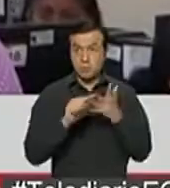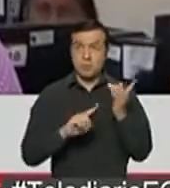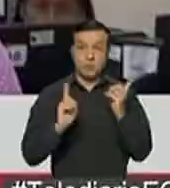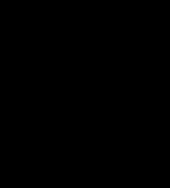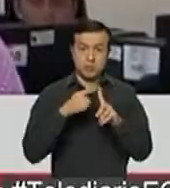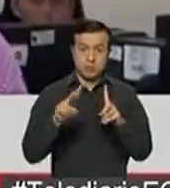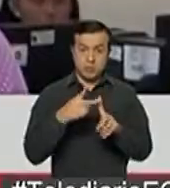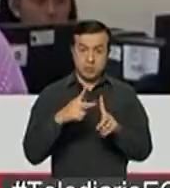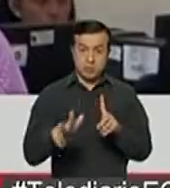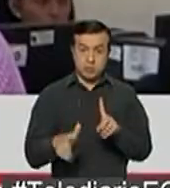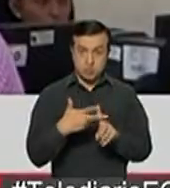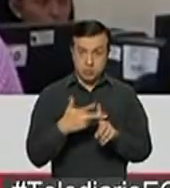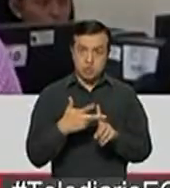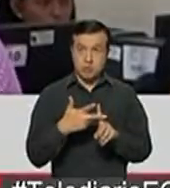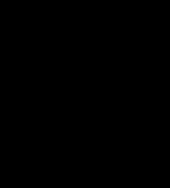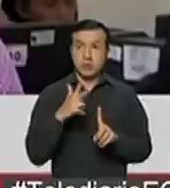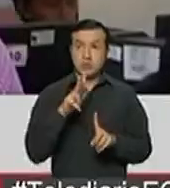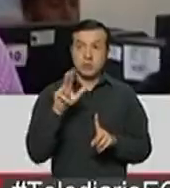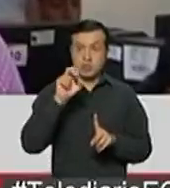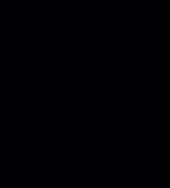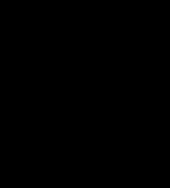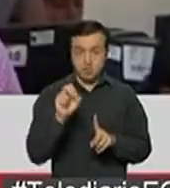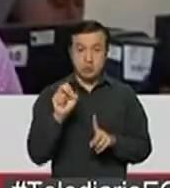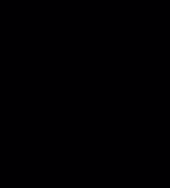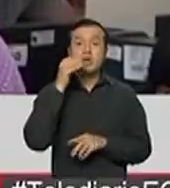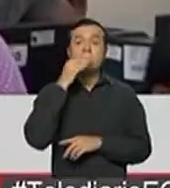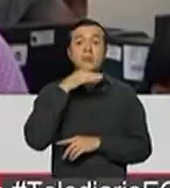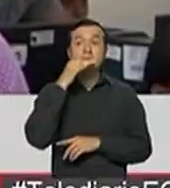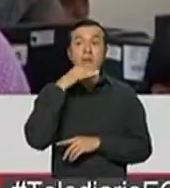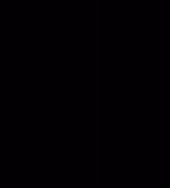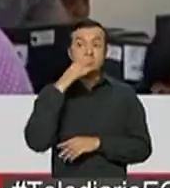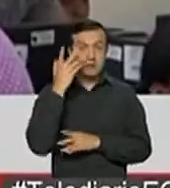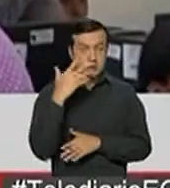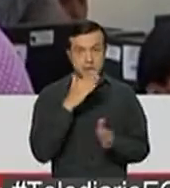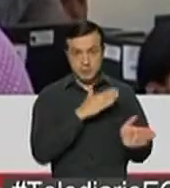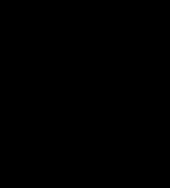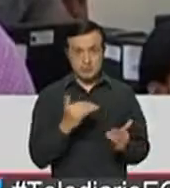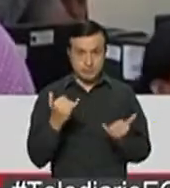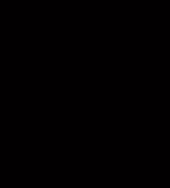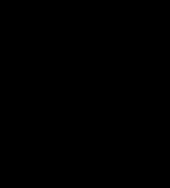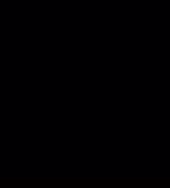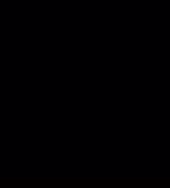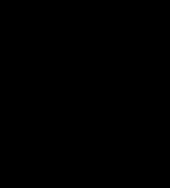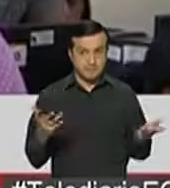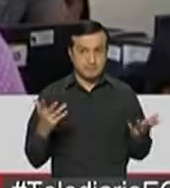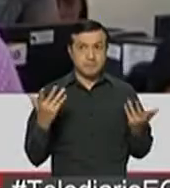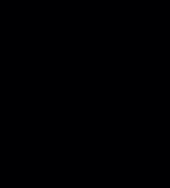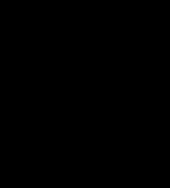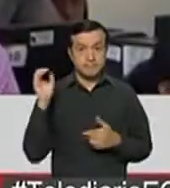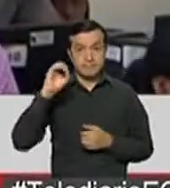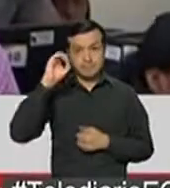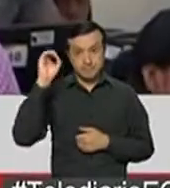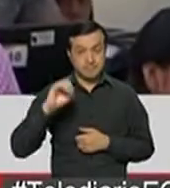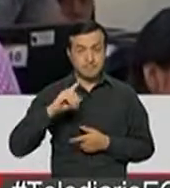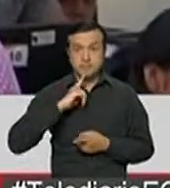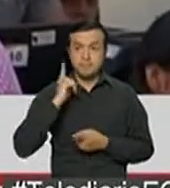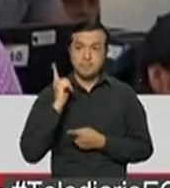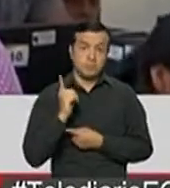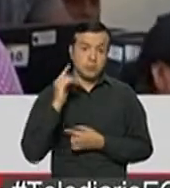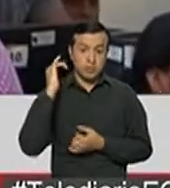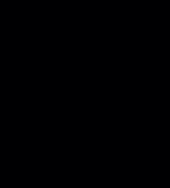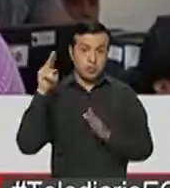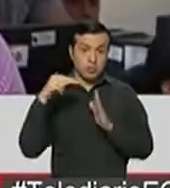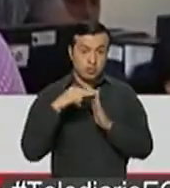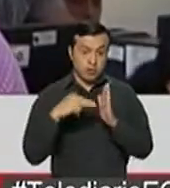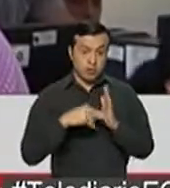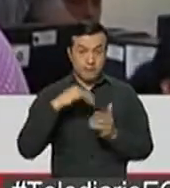tercero bachillerato, y el 30% que es el examen de bachiller, que es el que están rindiendo en este momento. La nota final que ellos